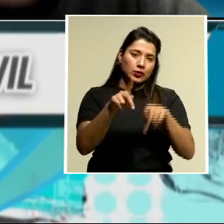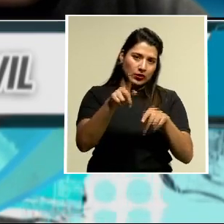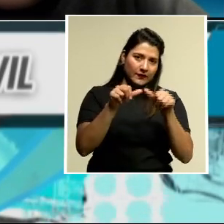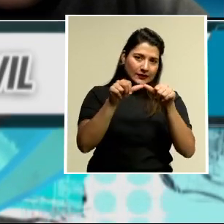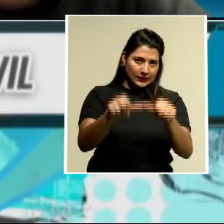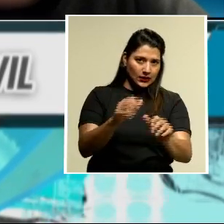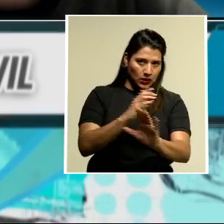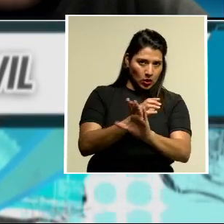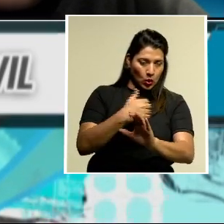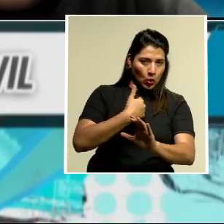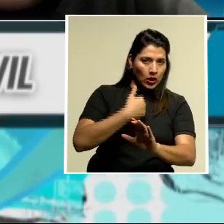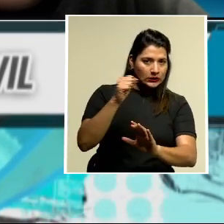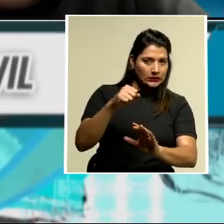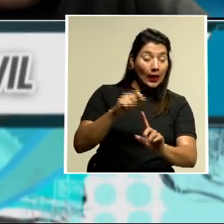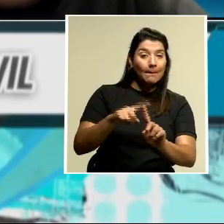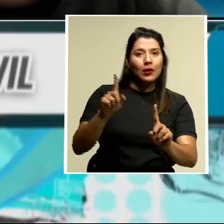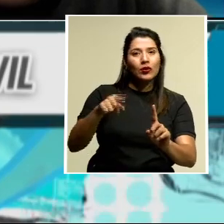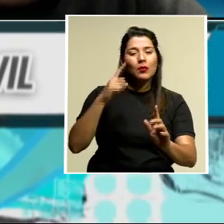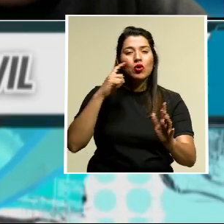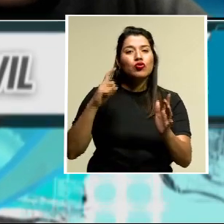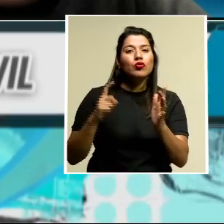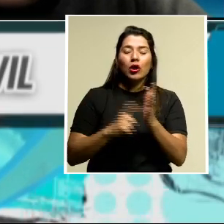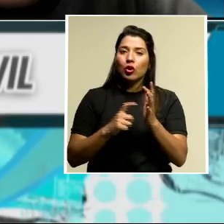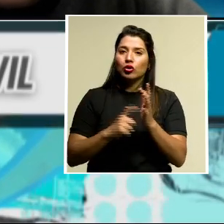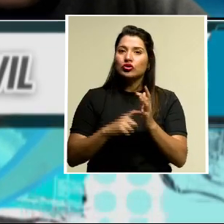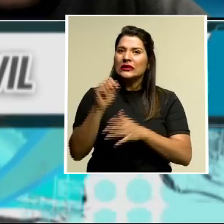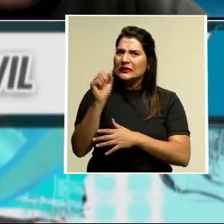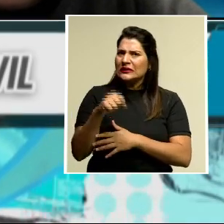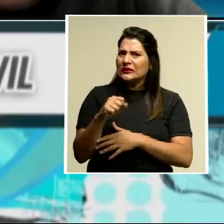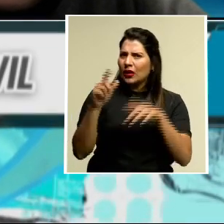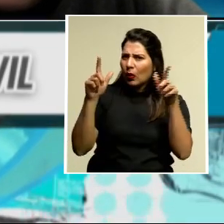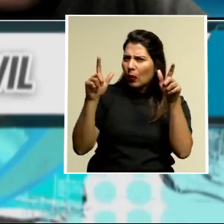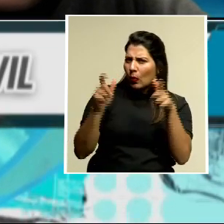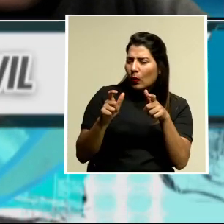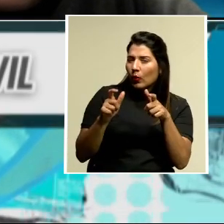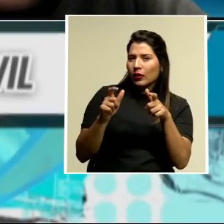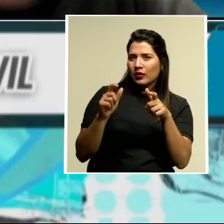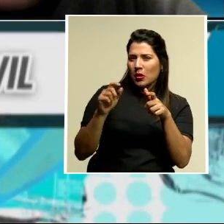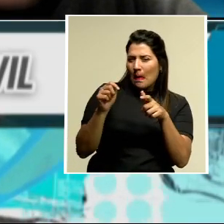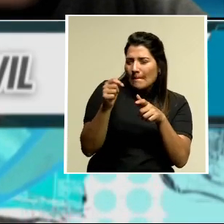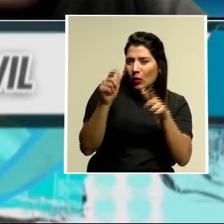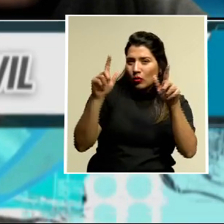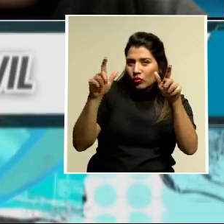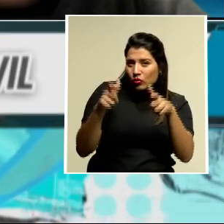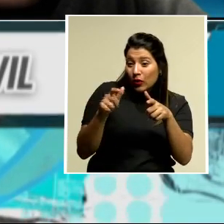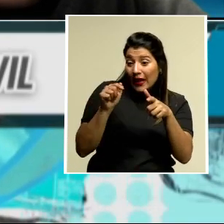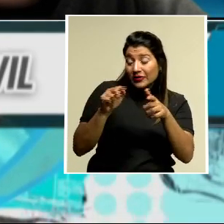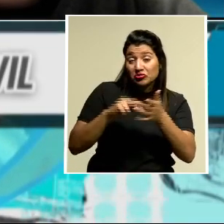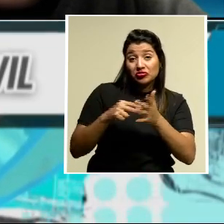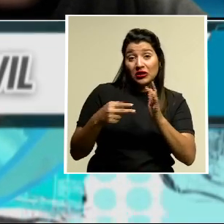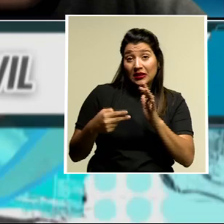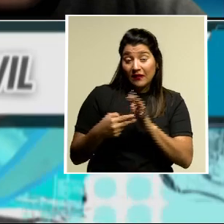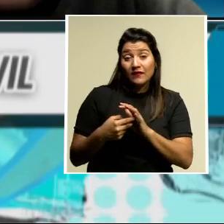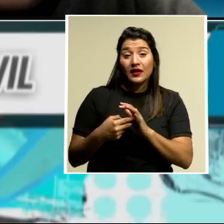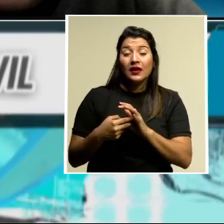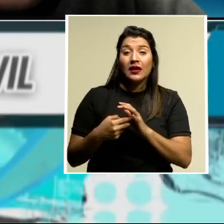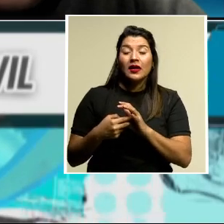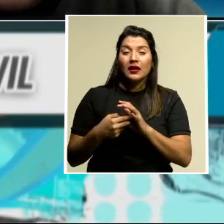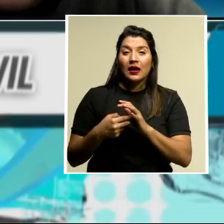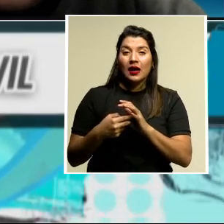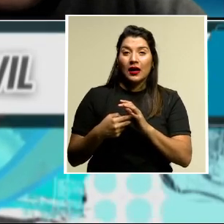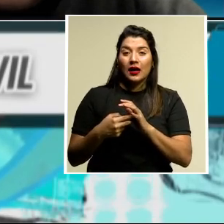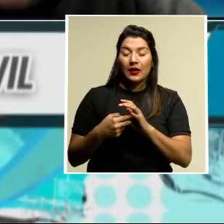y lineamientos sanitarios y los horarios regulados de bares, horarios regulados de playas y todas las otras actividades que se han